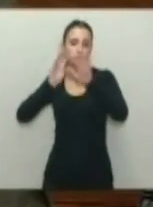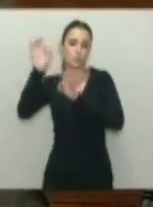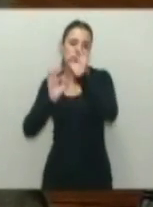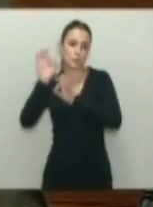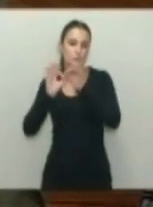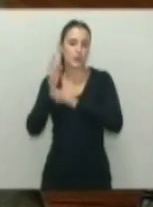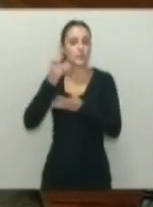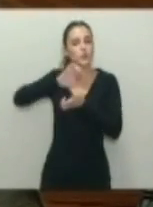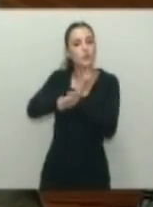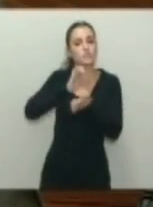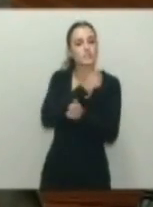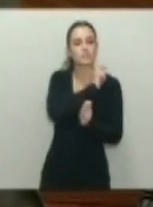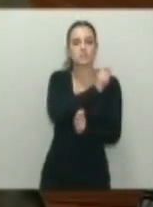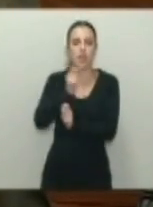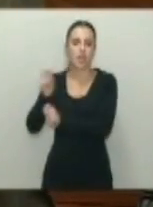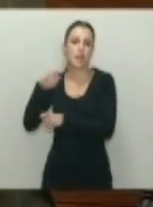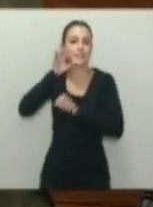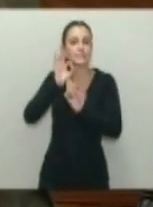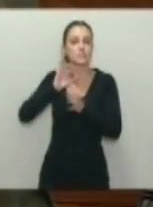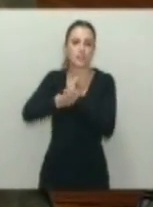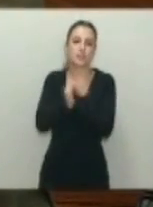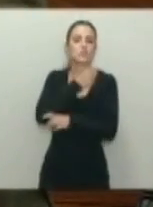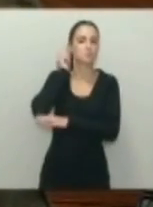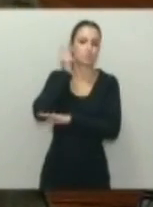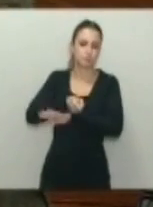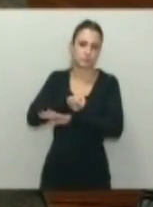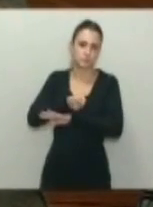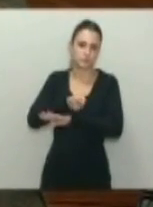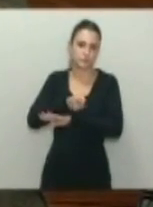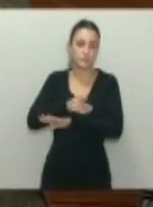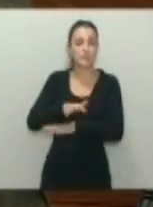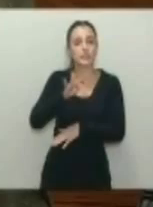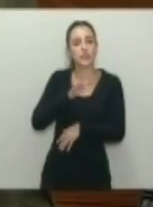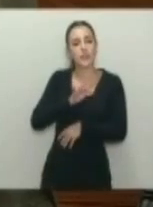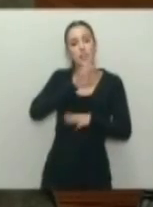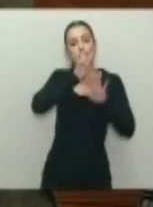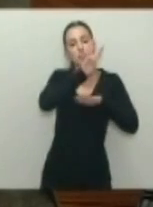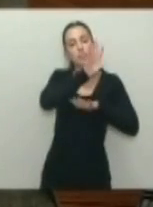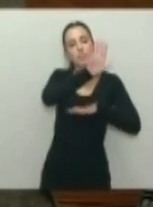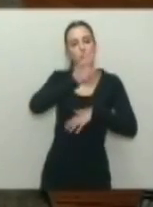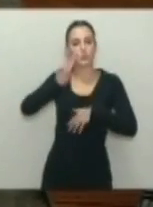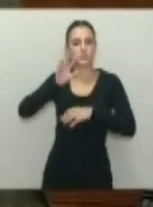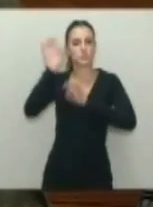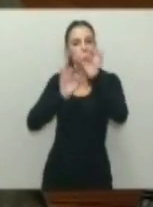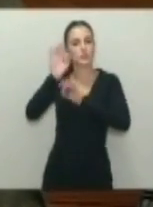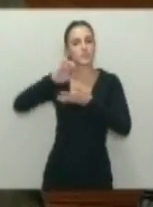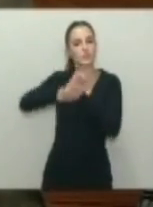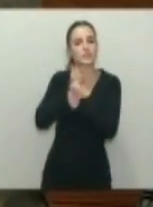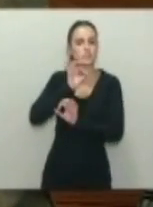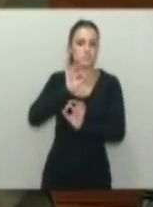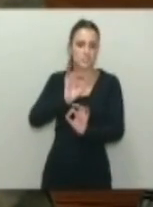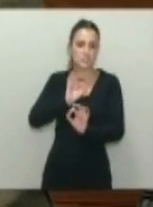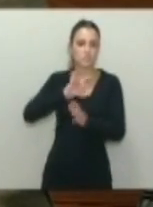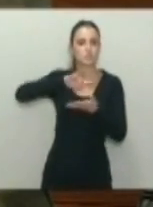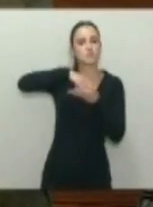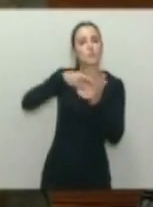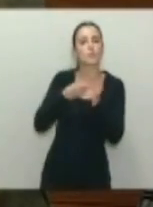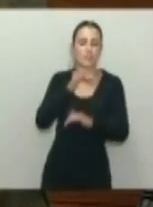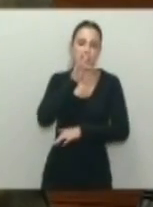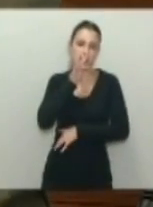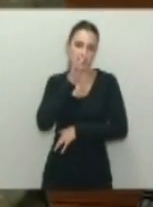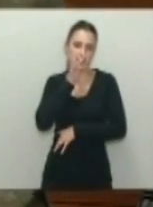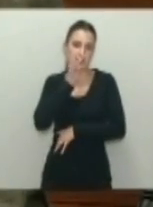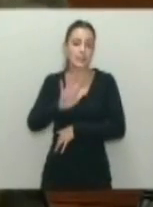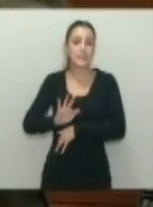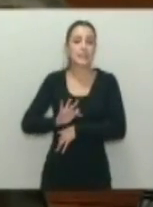consignados han sido obligados. Todavía el 52% de esos créditos se encontrarían, por lo tanto, pendientes de resolución y,